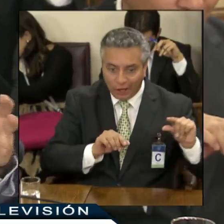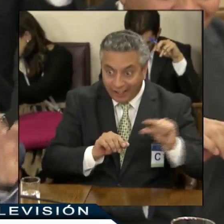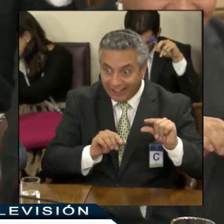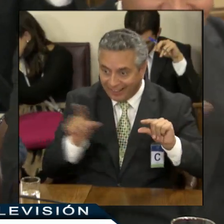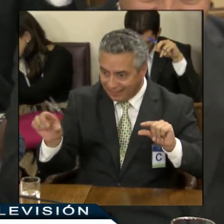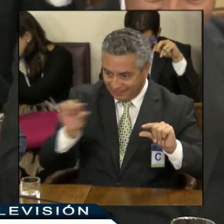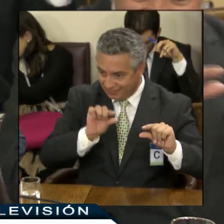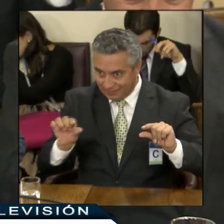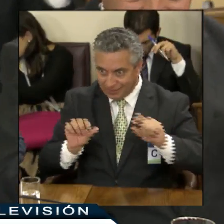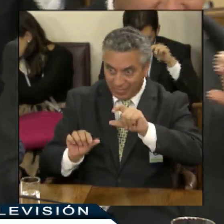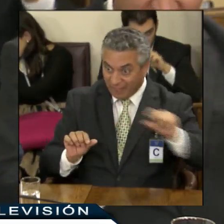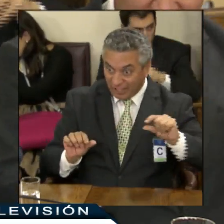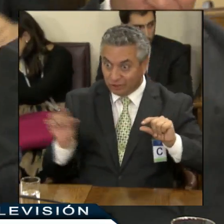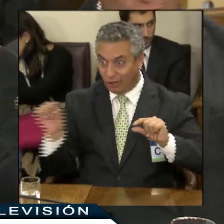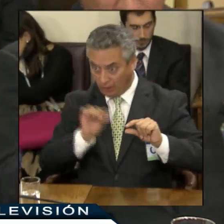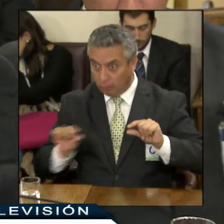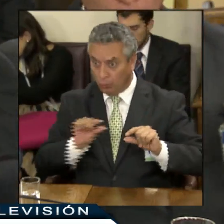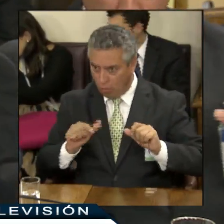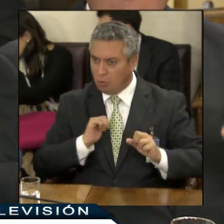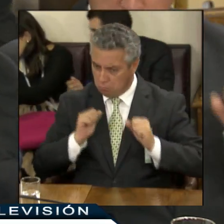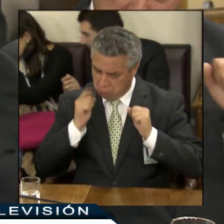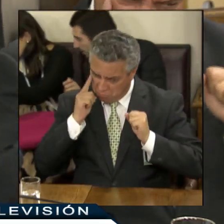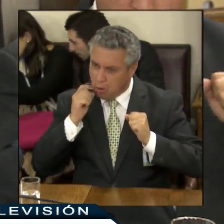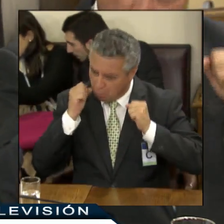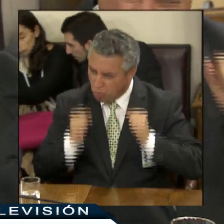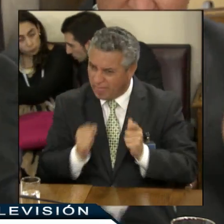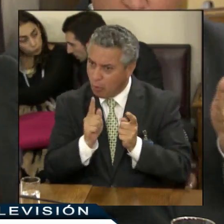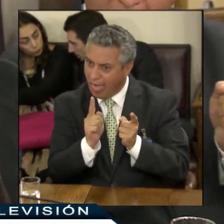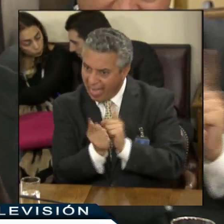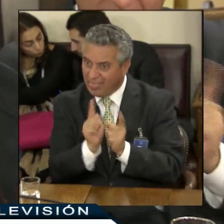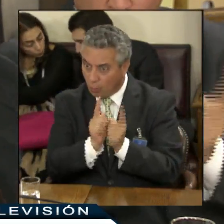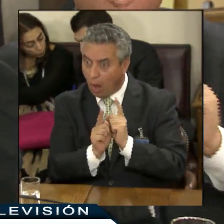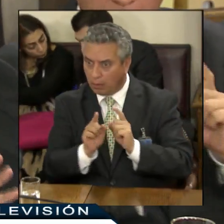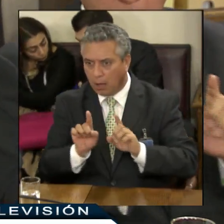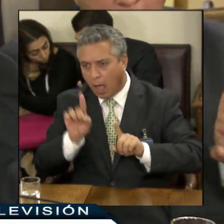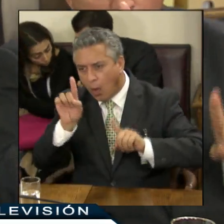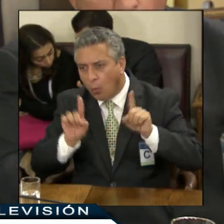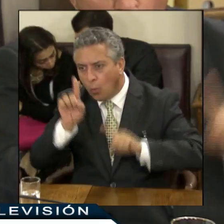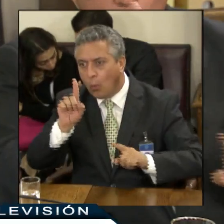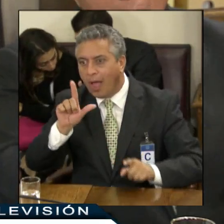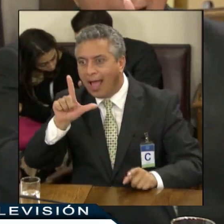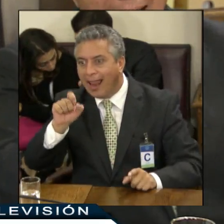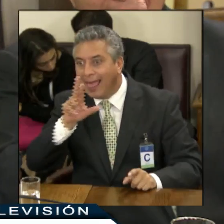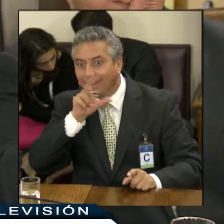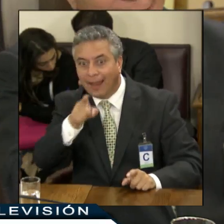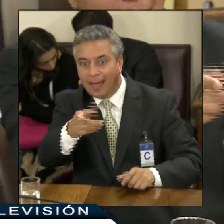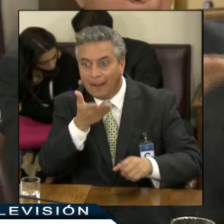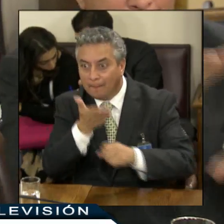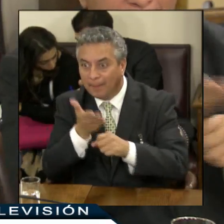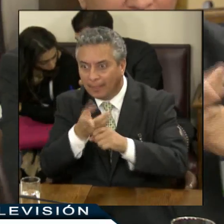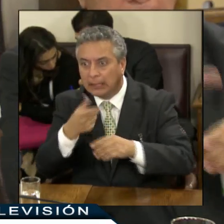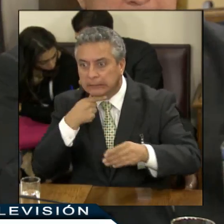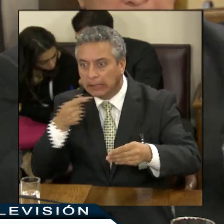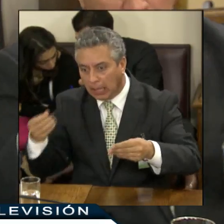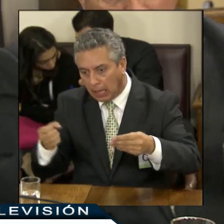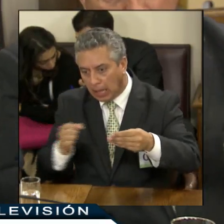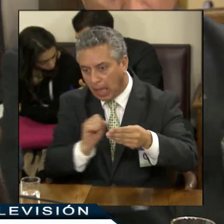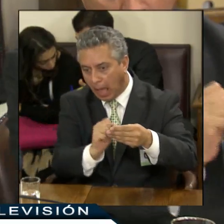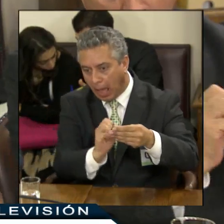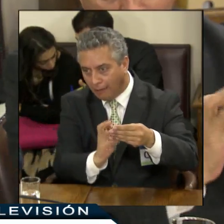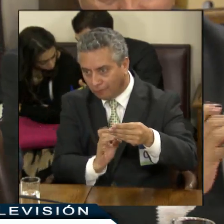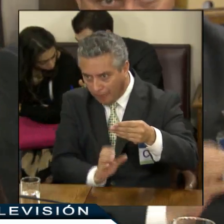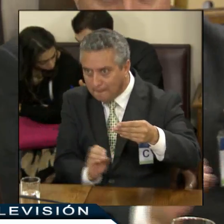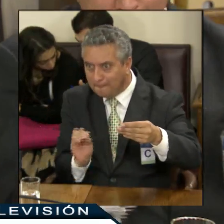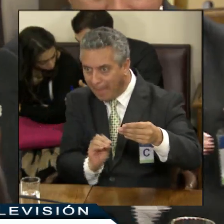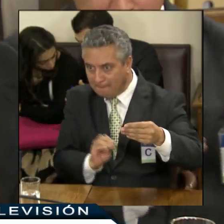las pudiéramos Eh adecuar bueno y la inclusión de algunas letras planteadas acá eh Y yo